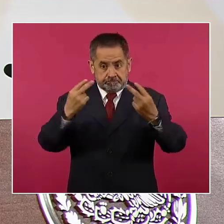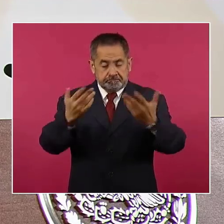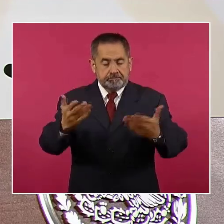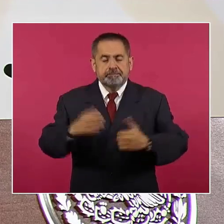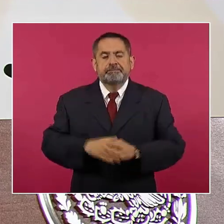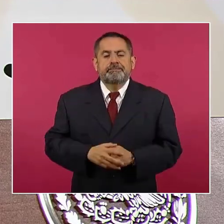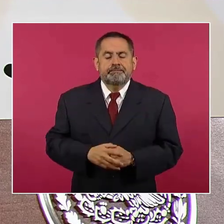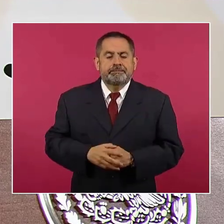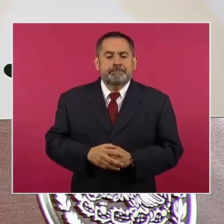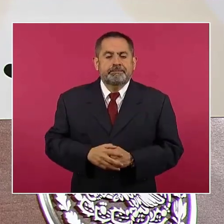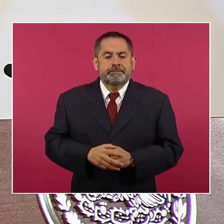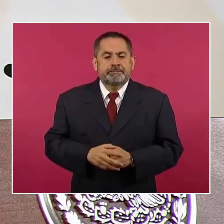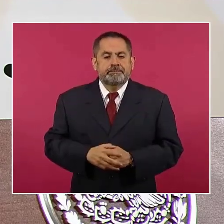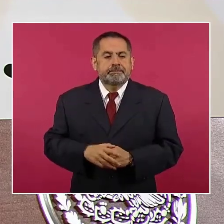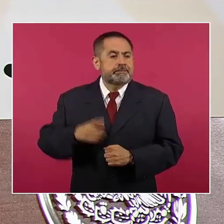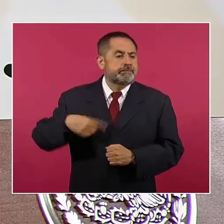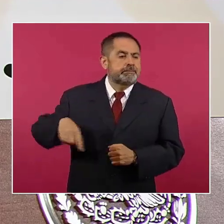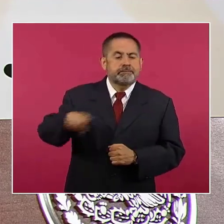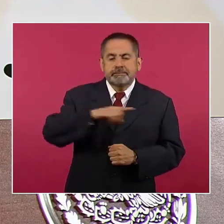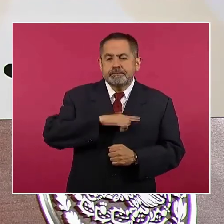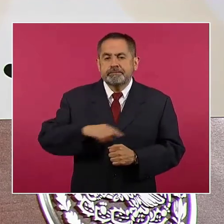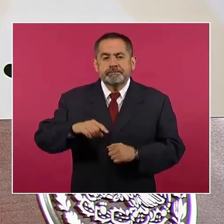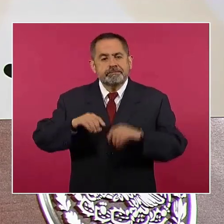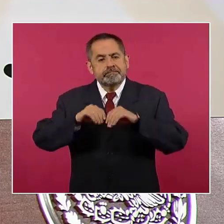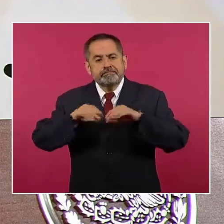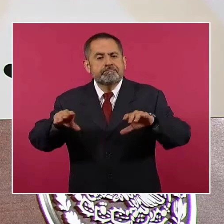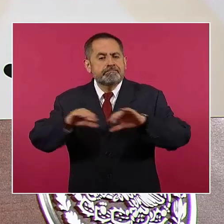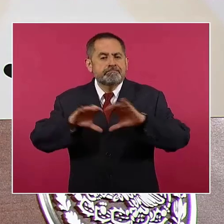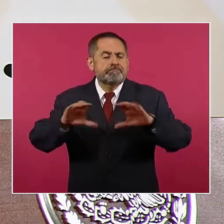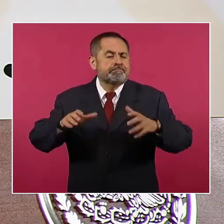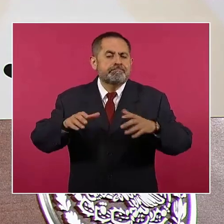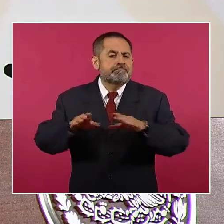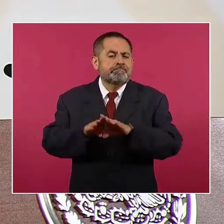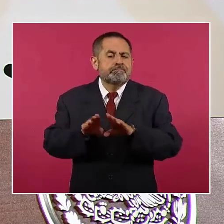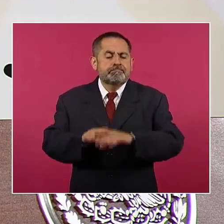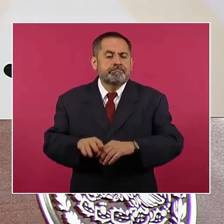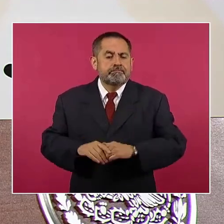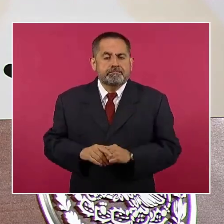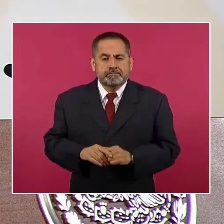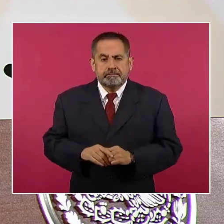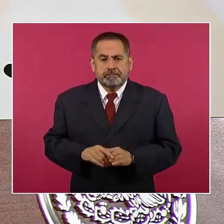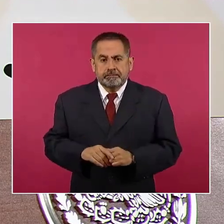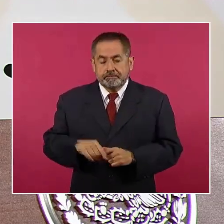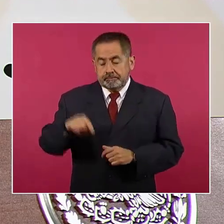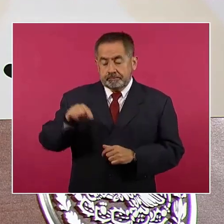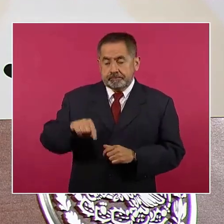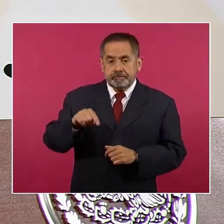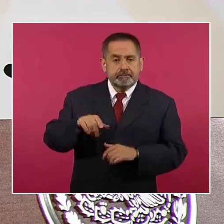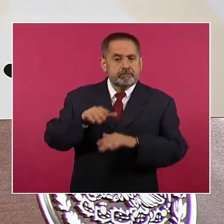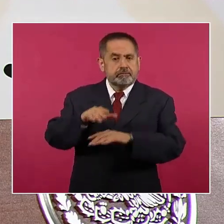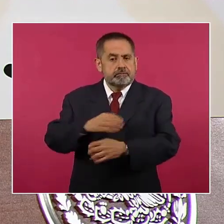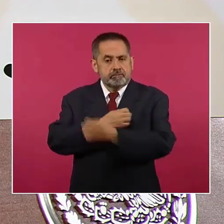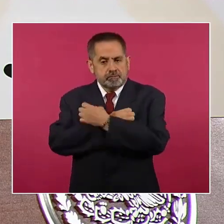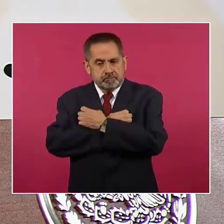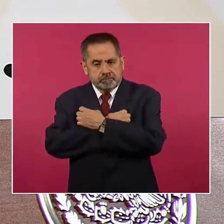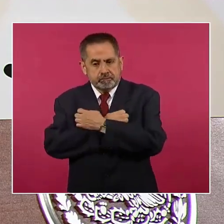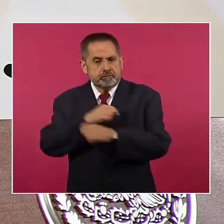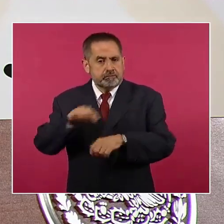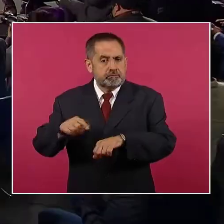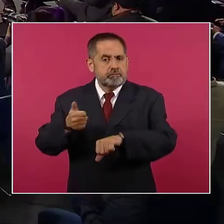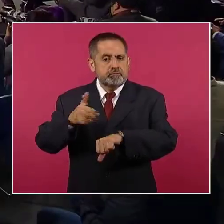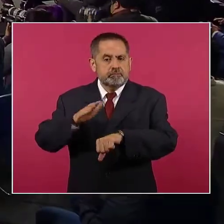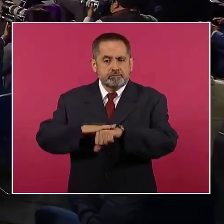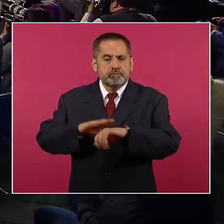Amigos y amigas de los medios de comunicación, en atención al gran interés que tiene por la educación esta administración,